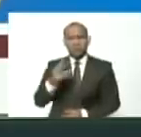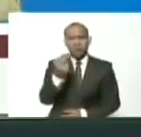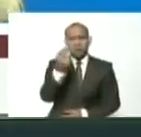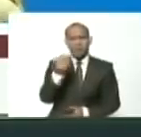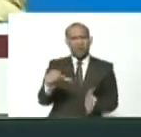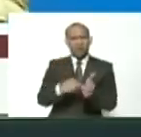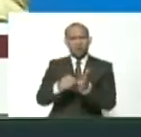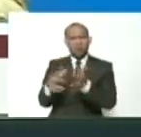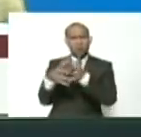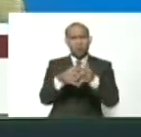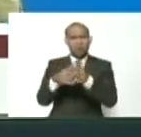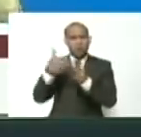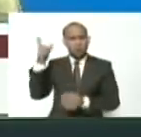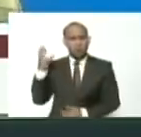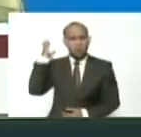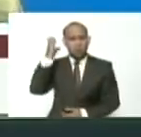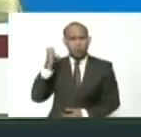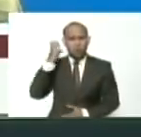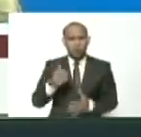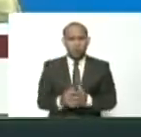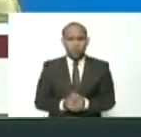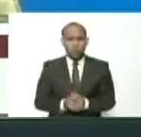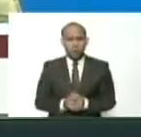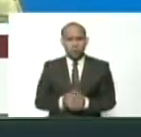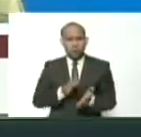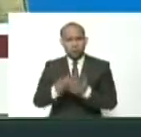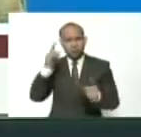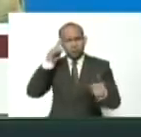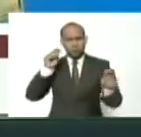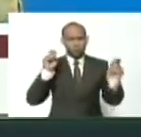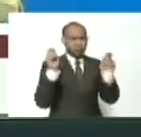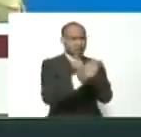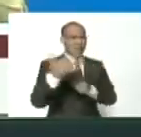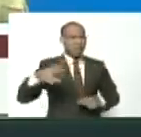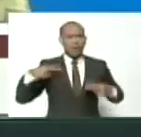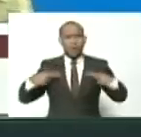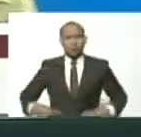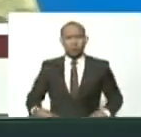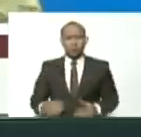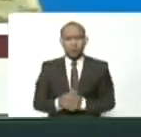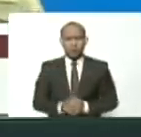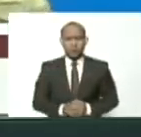de Europa, y convirtiendo los derechos humanos no en una